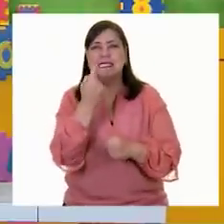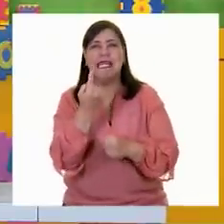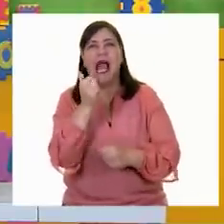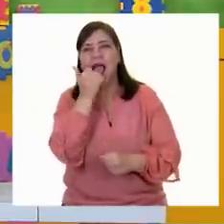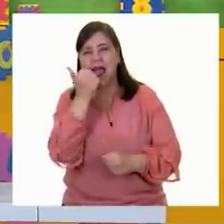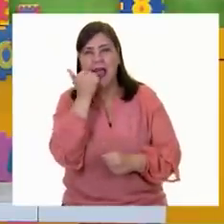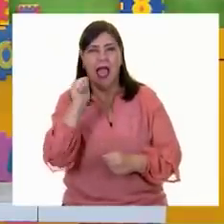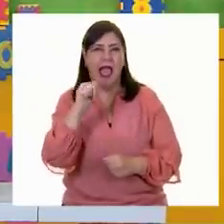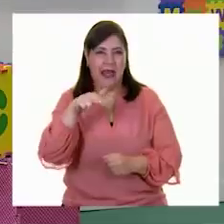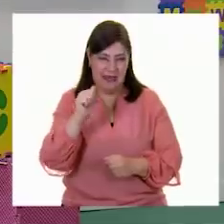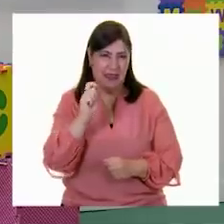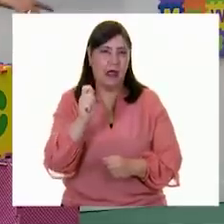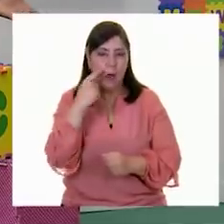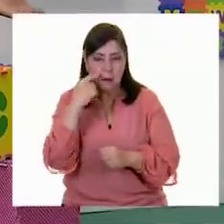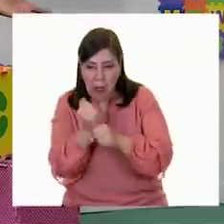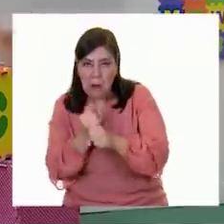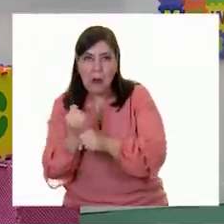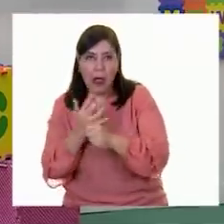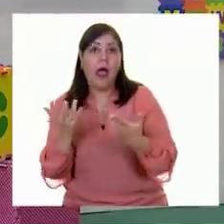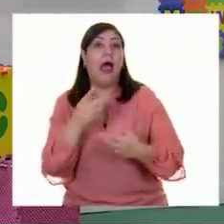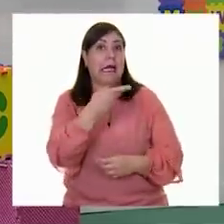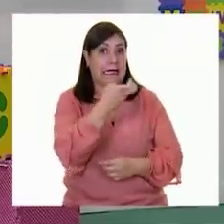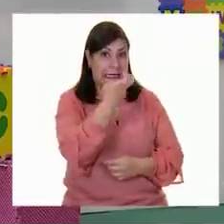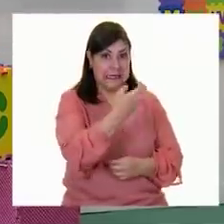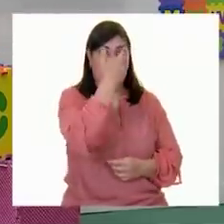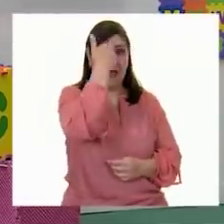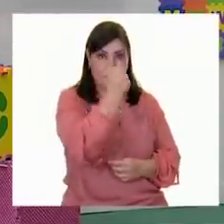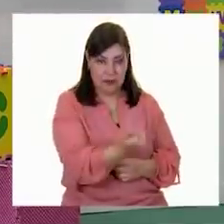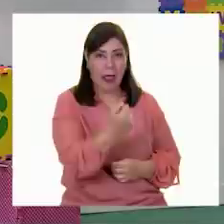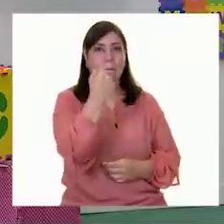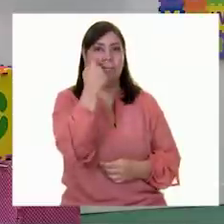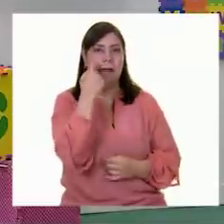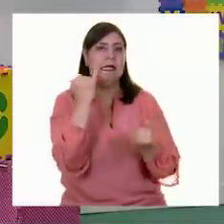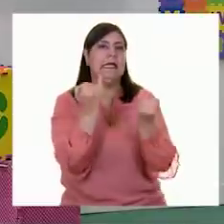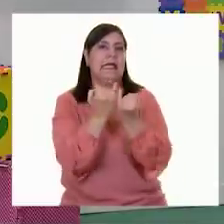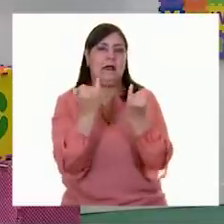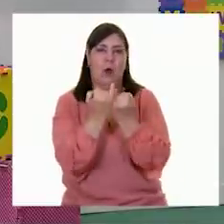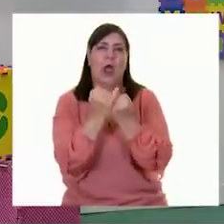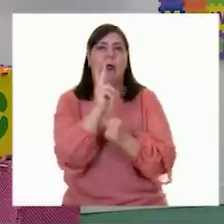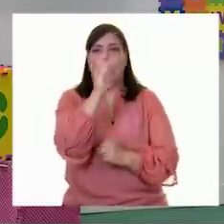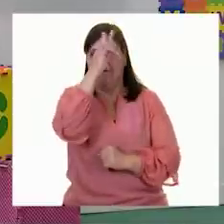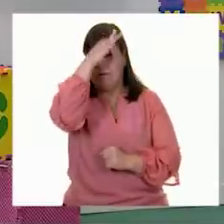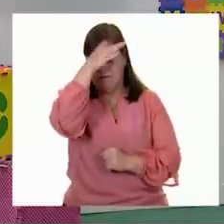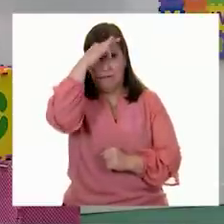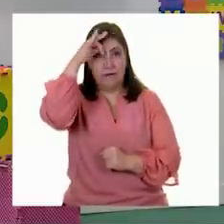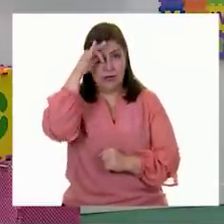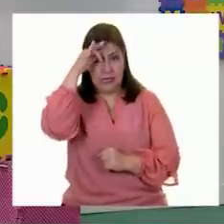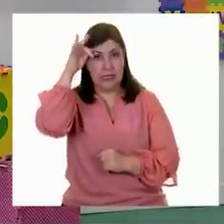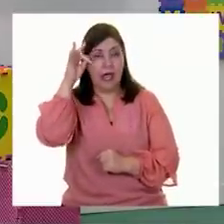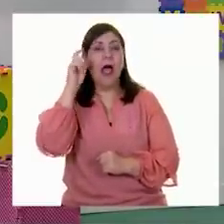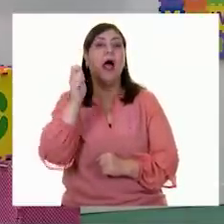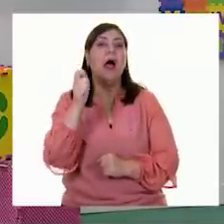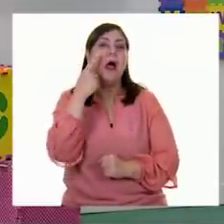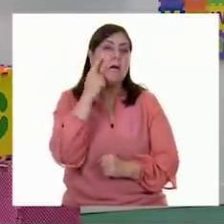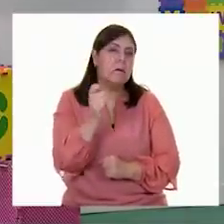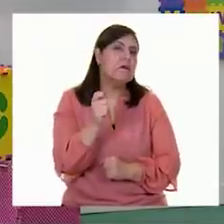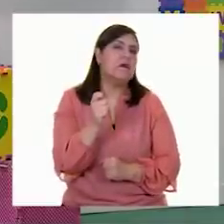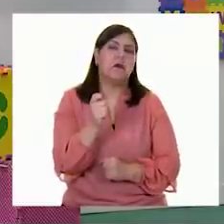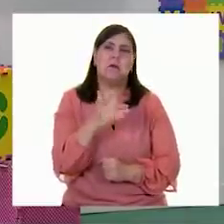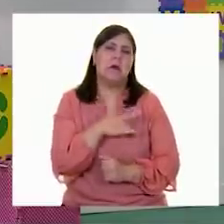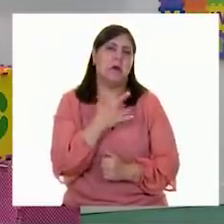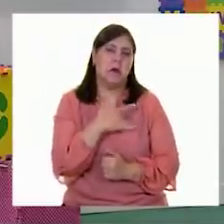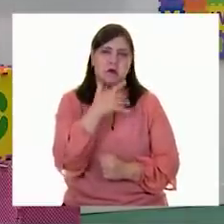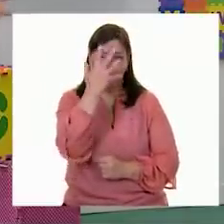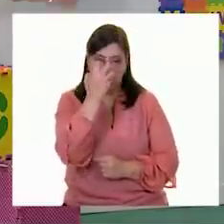investigar. Exactamente, tienes mucha razón, Pepe. Y bueno, en el caso de Frida Kahlo, sus creaciones a partir de la tristeza nos